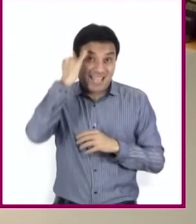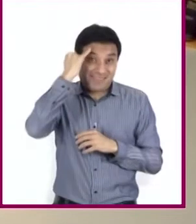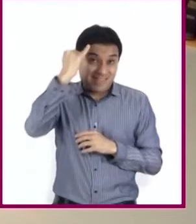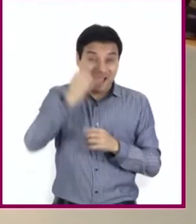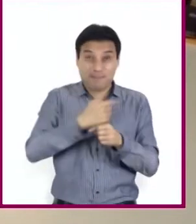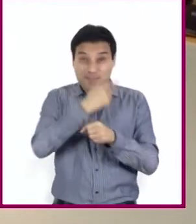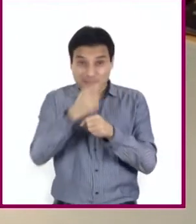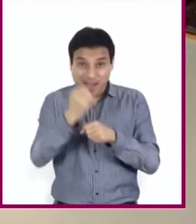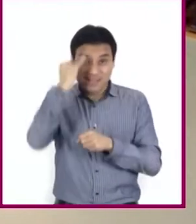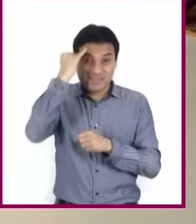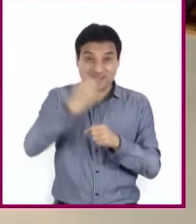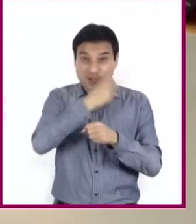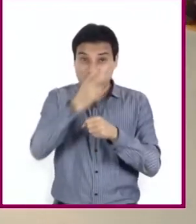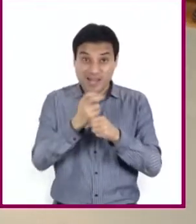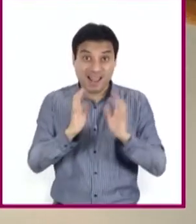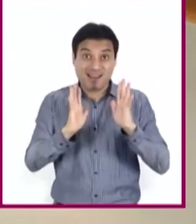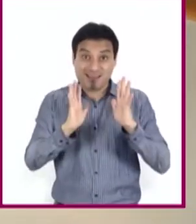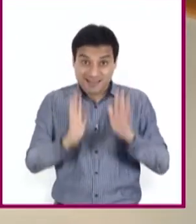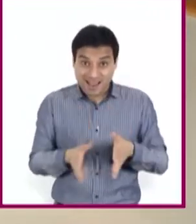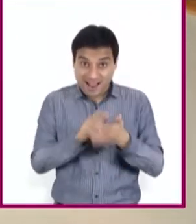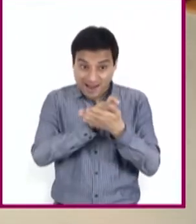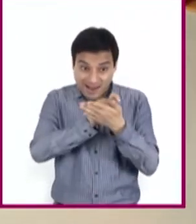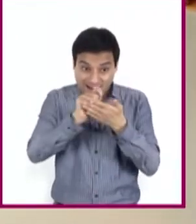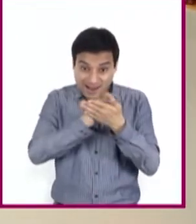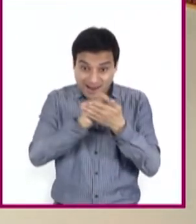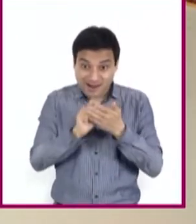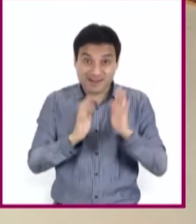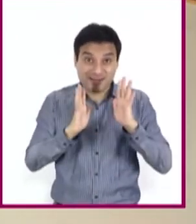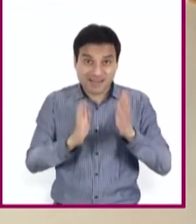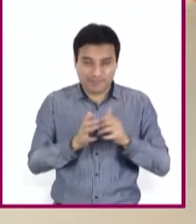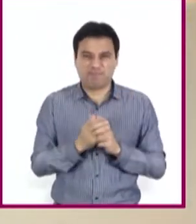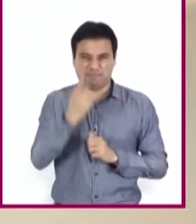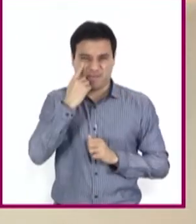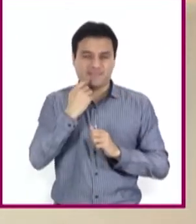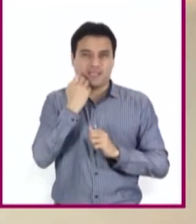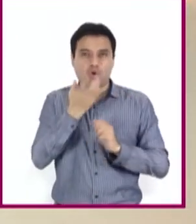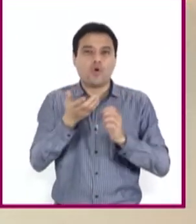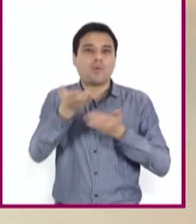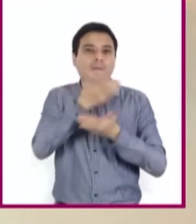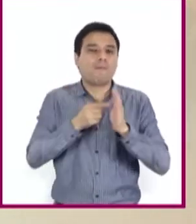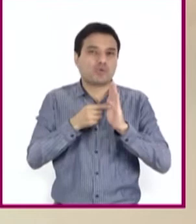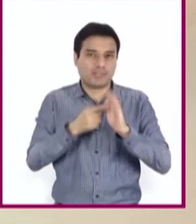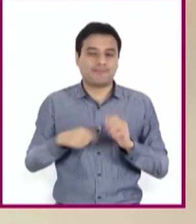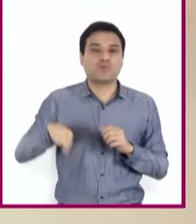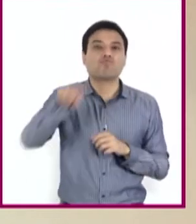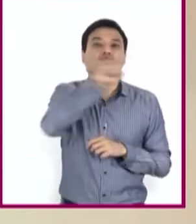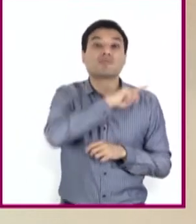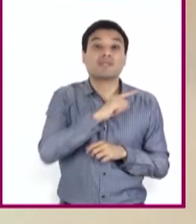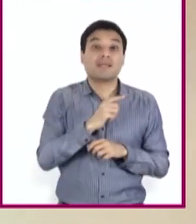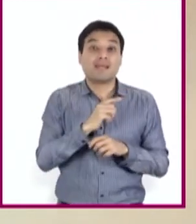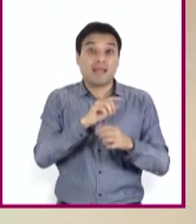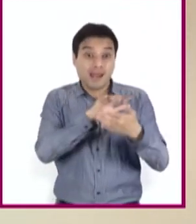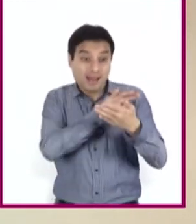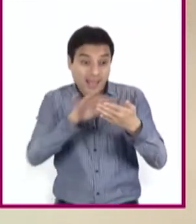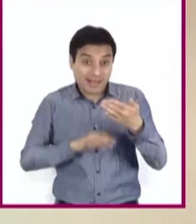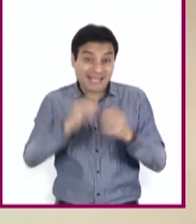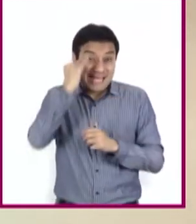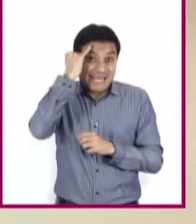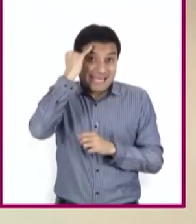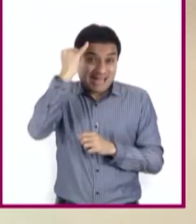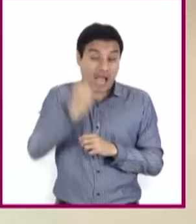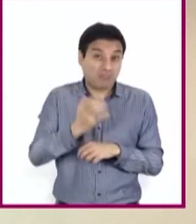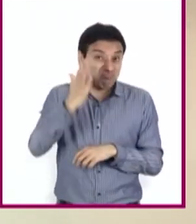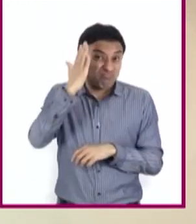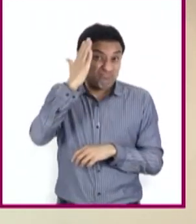primarias y secundarias marcadas del texto anterior, quiero mostrarles que cuando leemos las ideas primarias juntas por